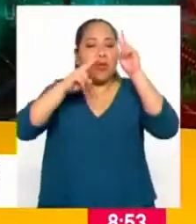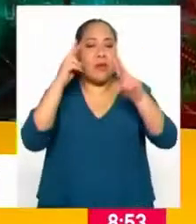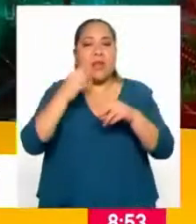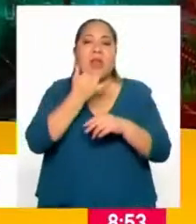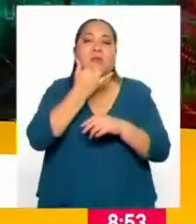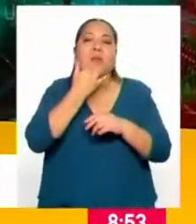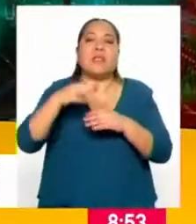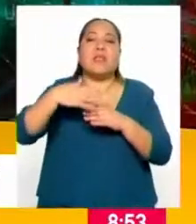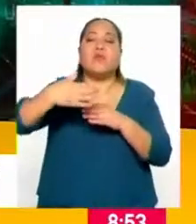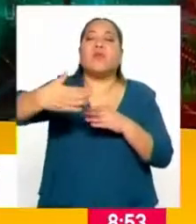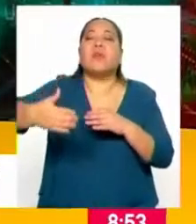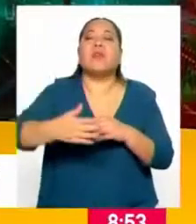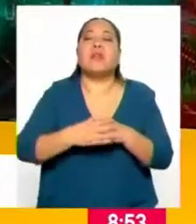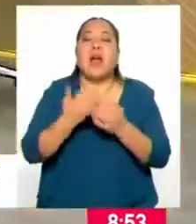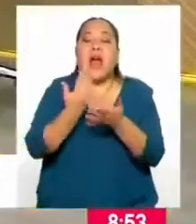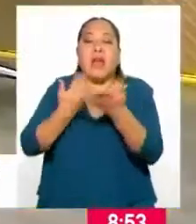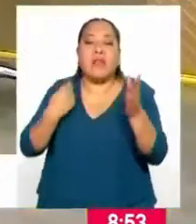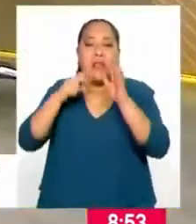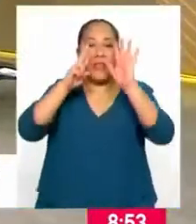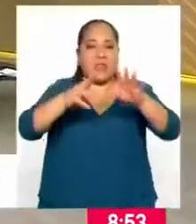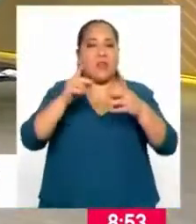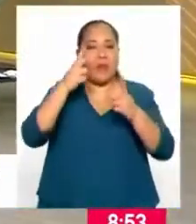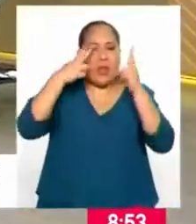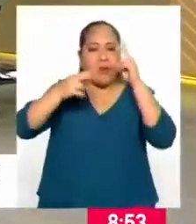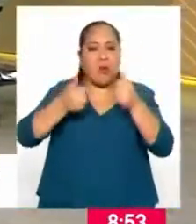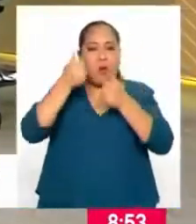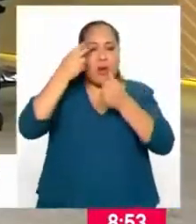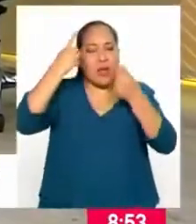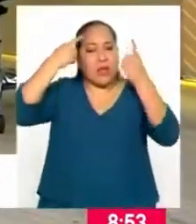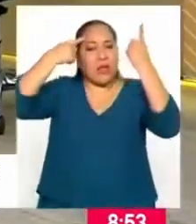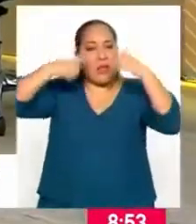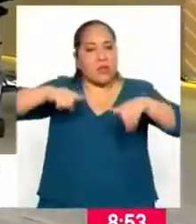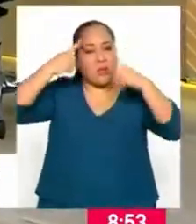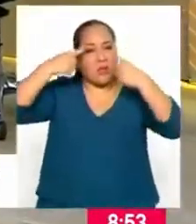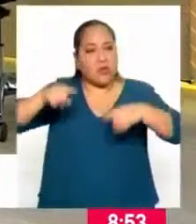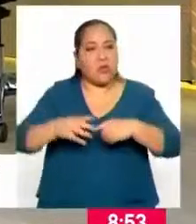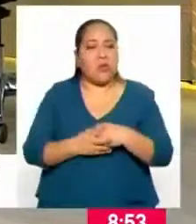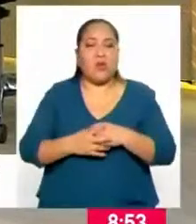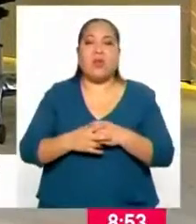en los próximos días antes del 7 para ver cuál es la decisión o la posición que toma